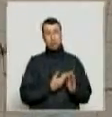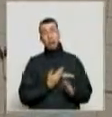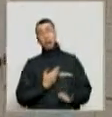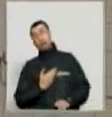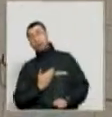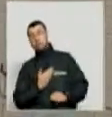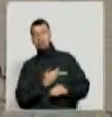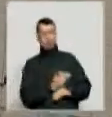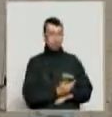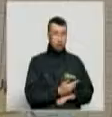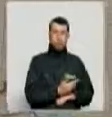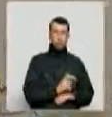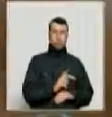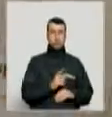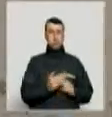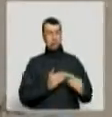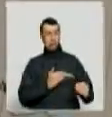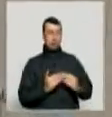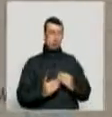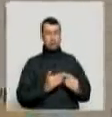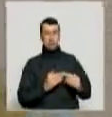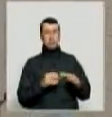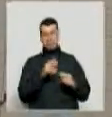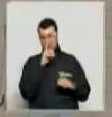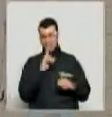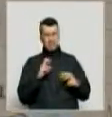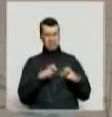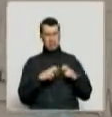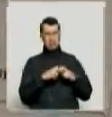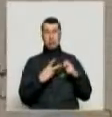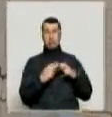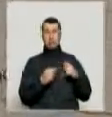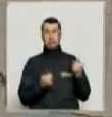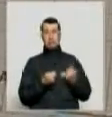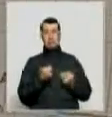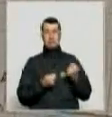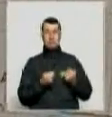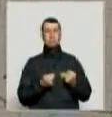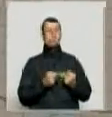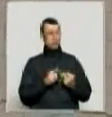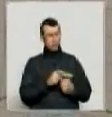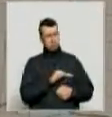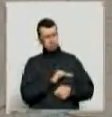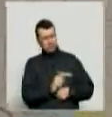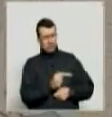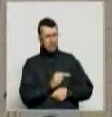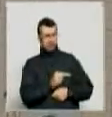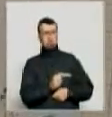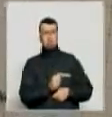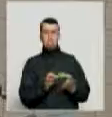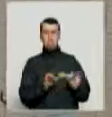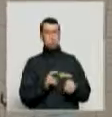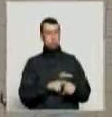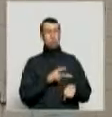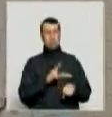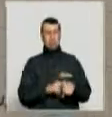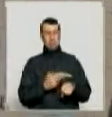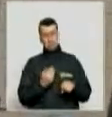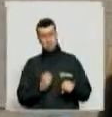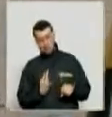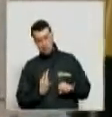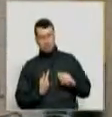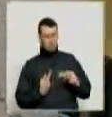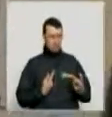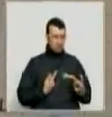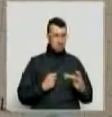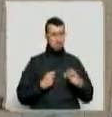cual nos indicaría bloqueos, o cortocircuitos dentro del corazón que explicarían infartos o alteraciones cardiovasculares previas. Asimismo, podemos ver